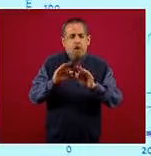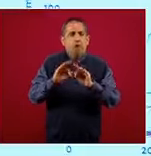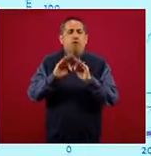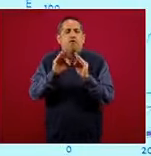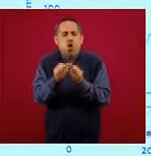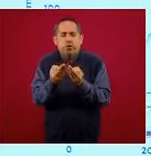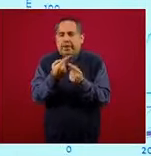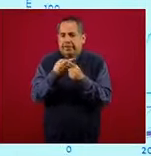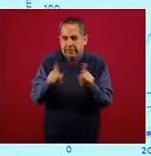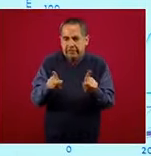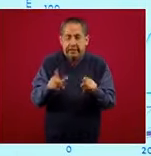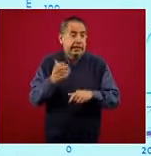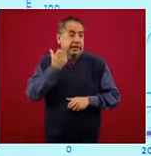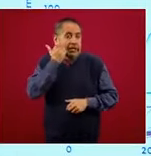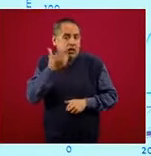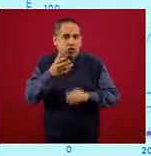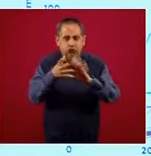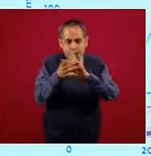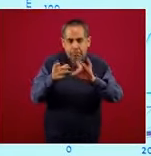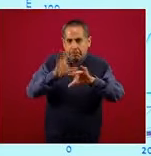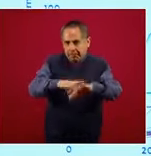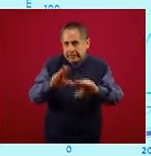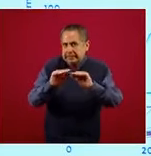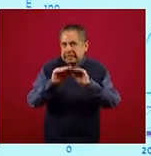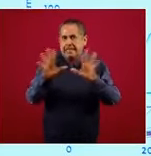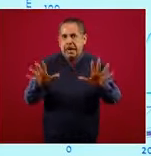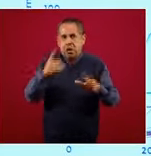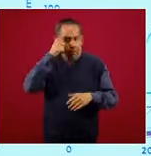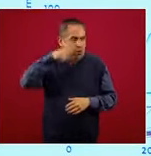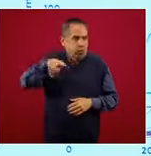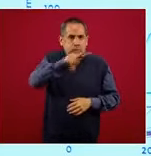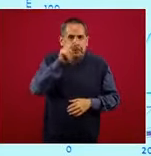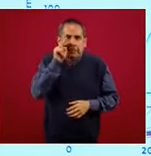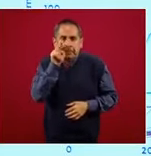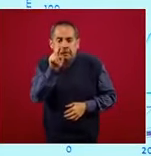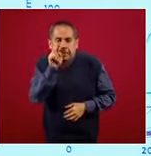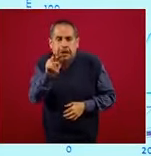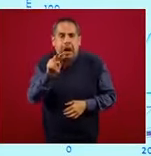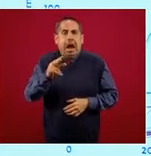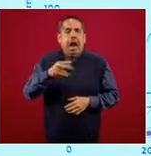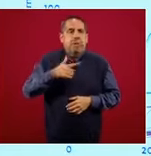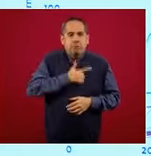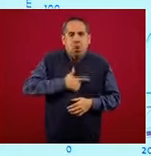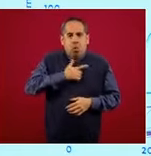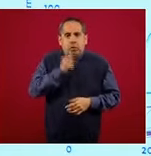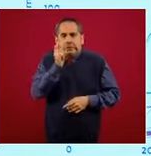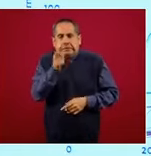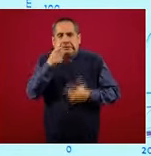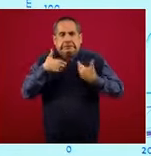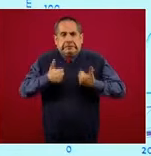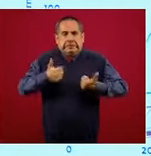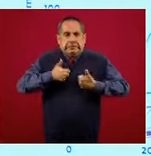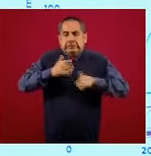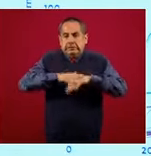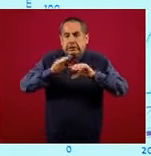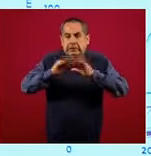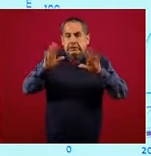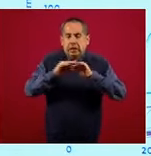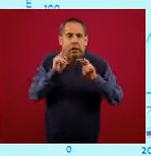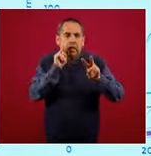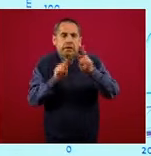que la información siempre sea fresca, que siempre sea del interés de la población y que además transmita